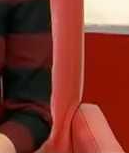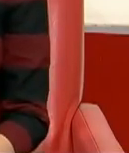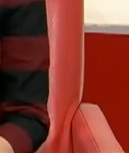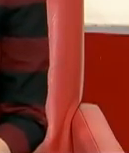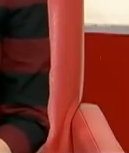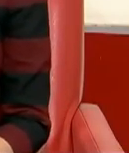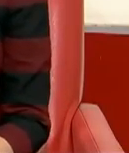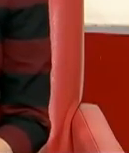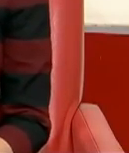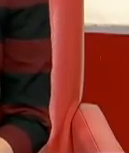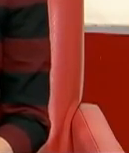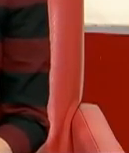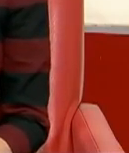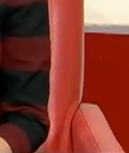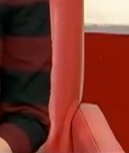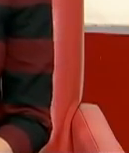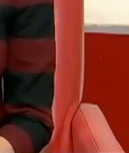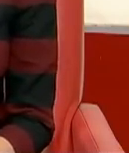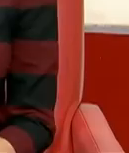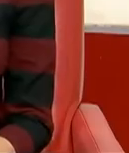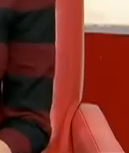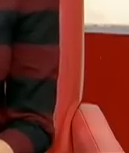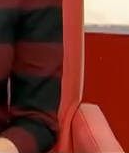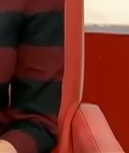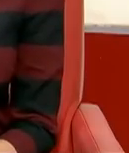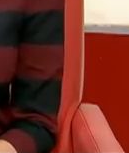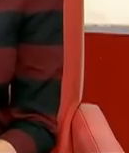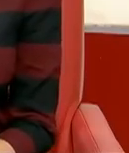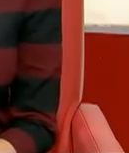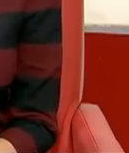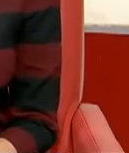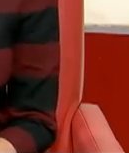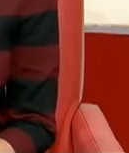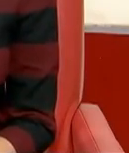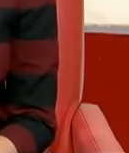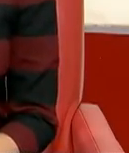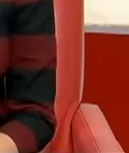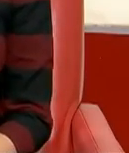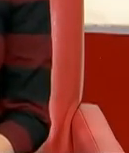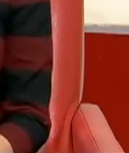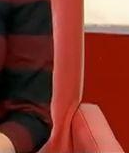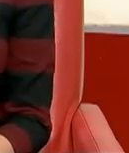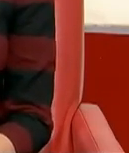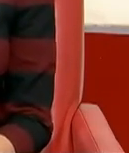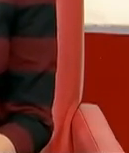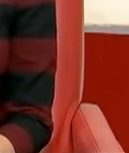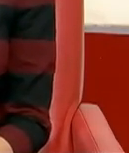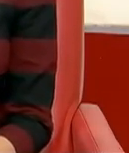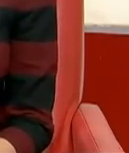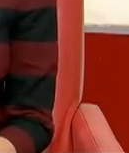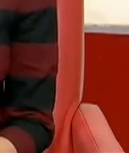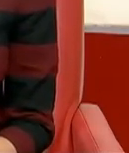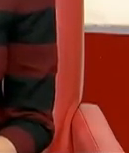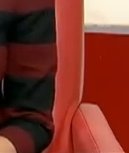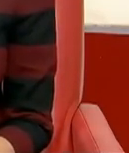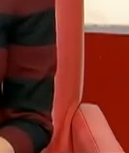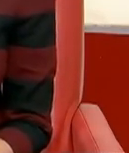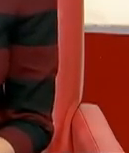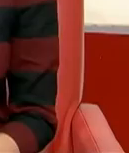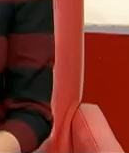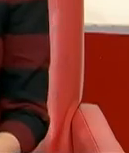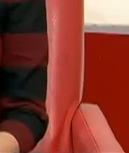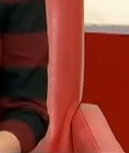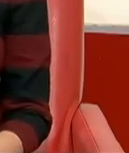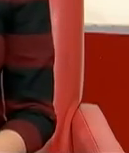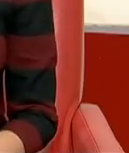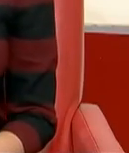o cobrar más por algunos contenidos debido a que ellos tienen, digamos, la infraestructura que permite que a todos nosotros nos llegue el internet, y